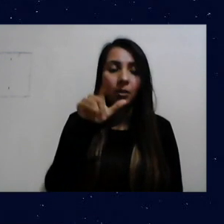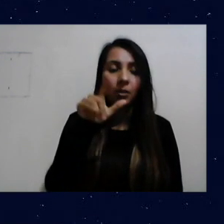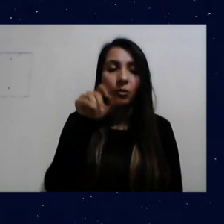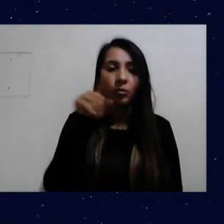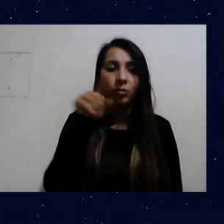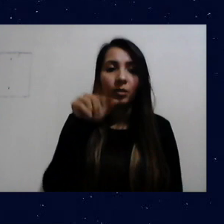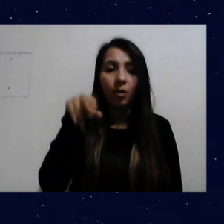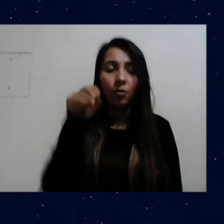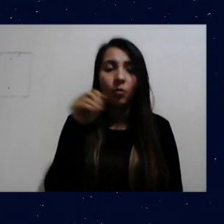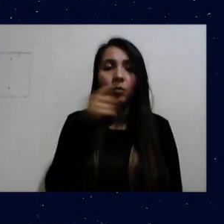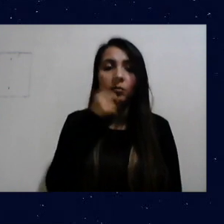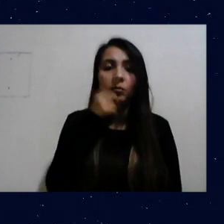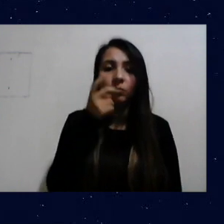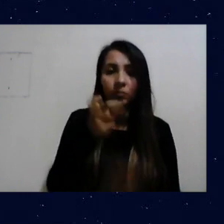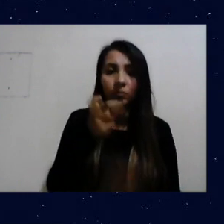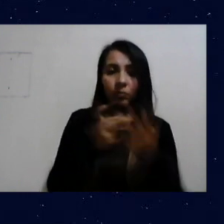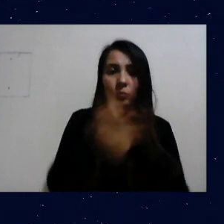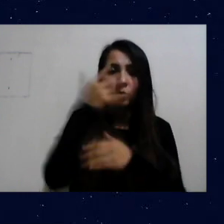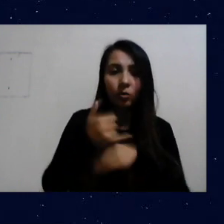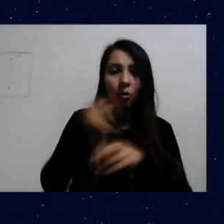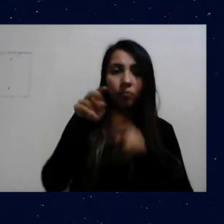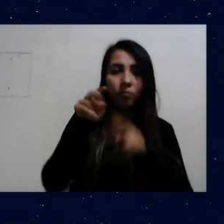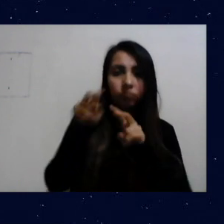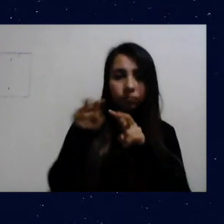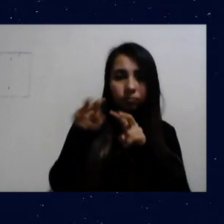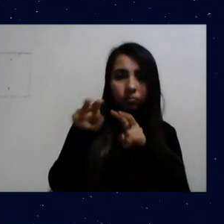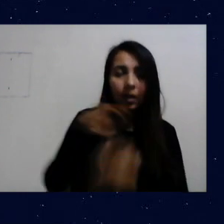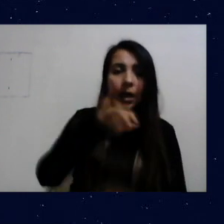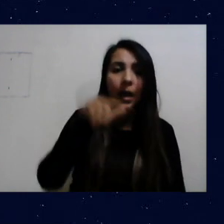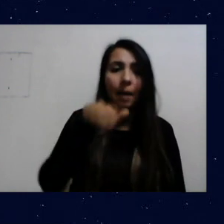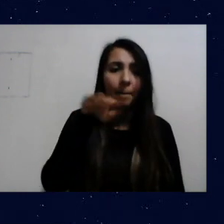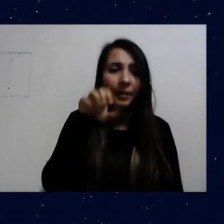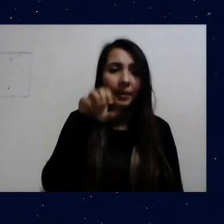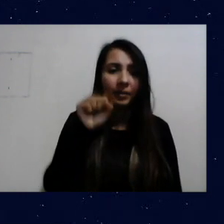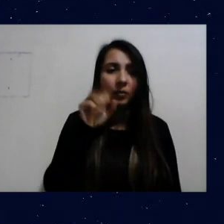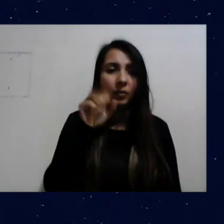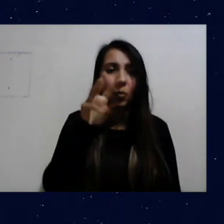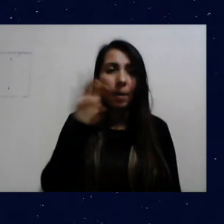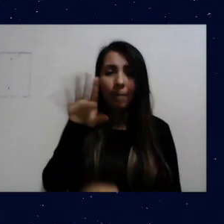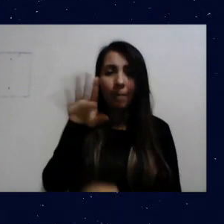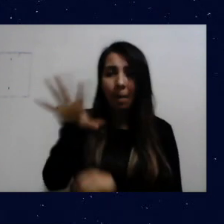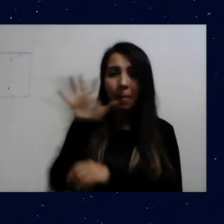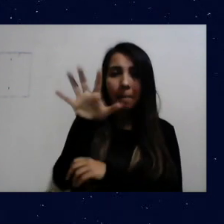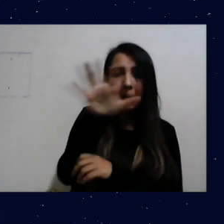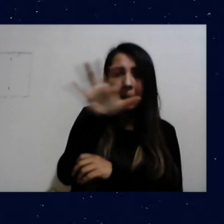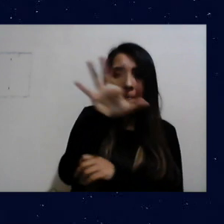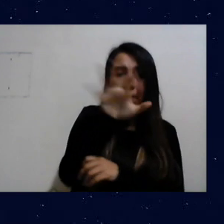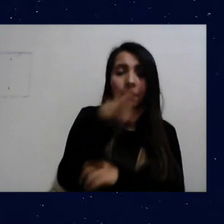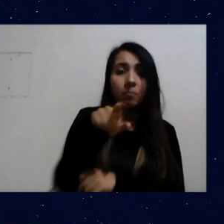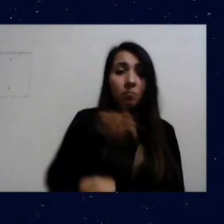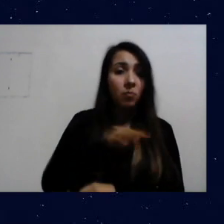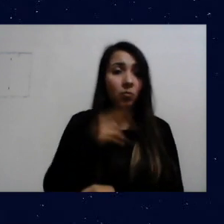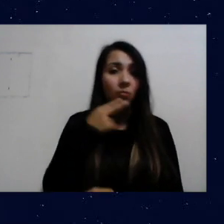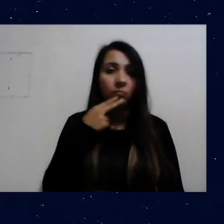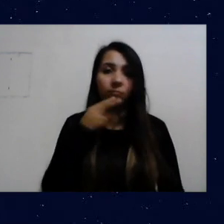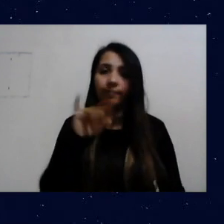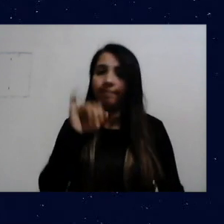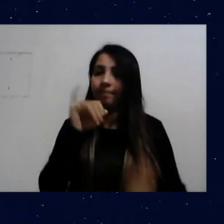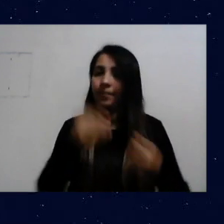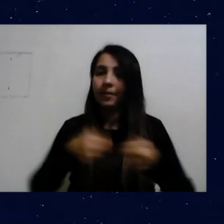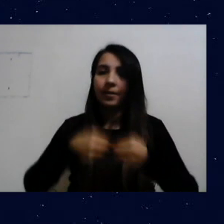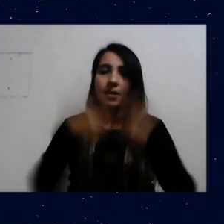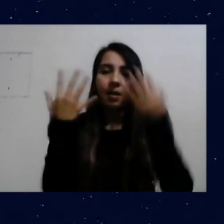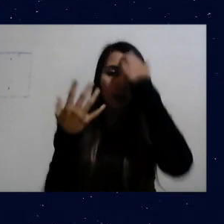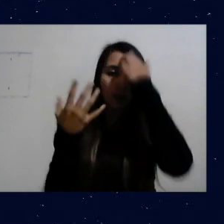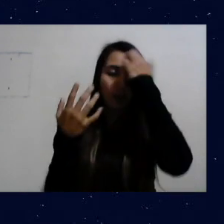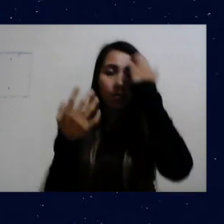pueden ser utilizadas? Claramente, o sea, el James Webb es un satélite que va a proporcionar